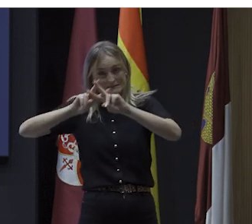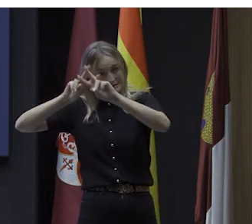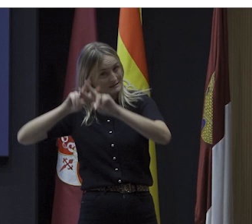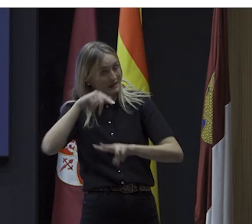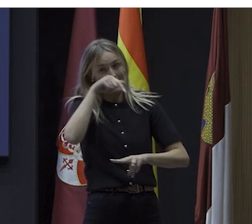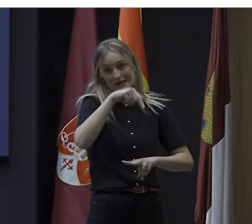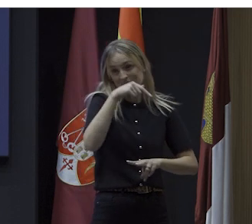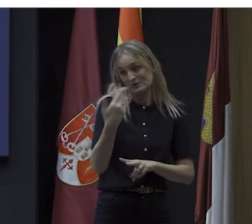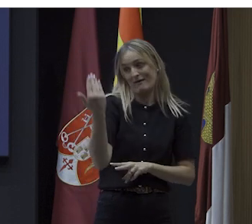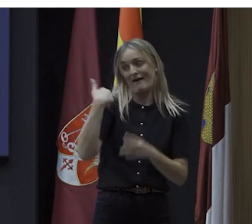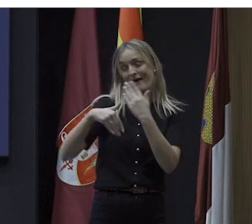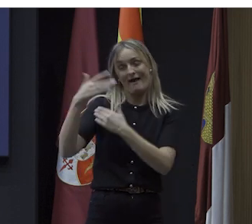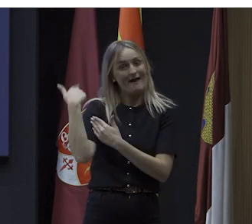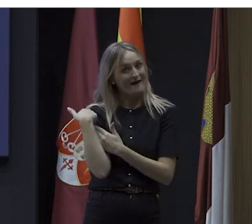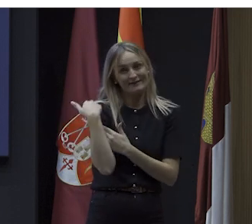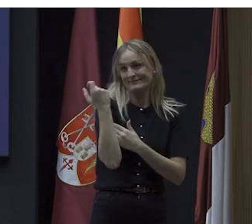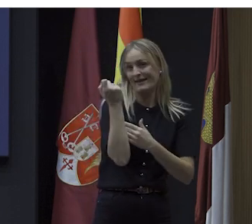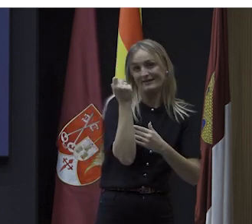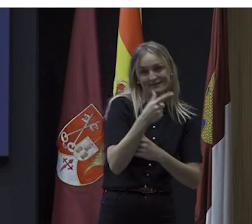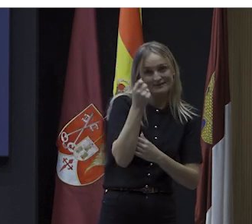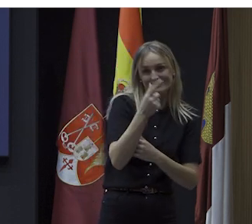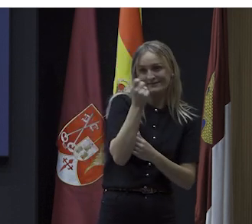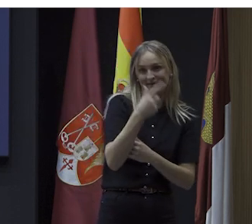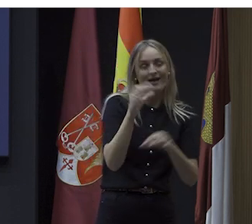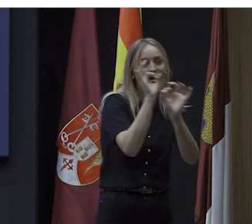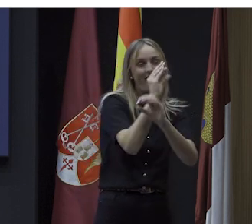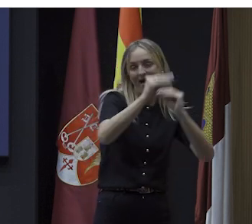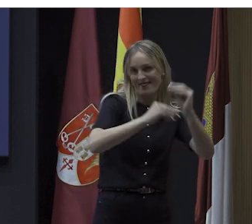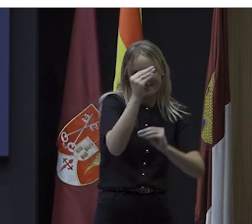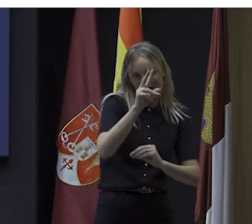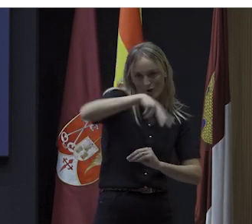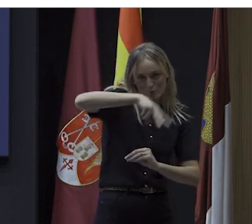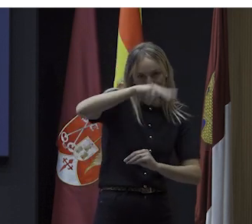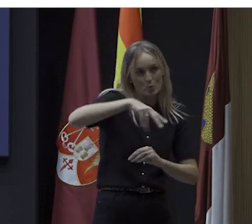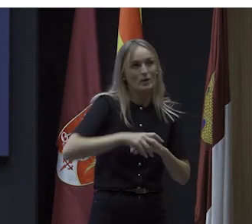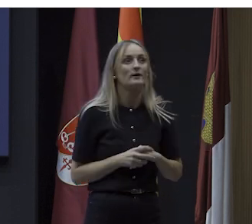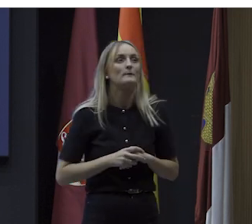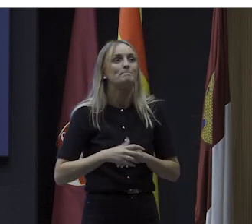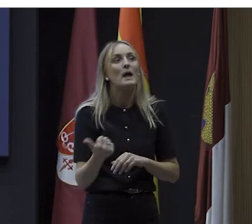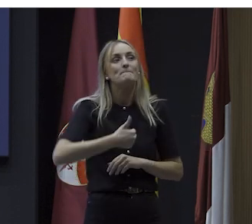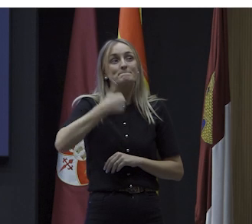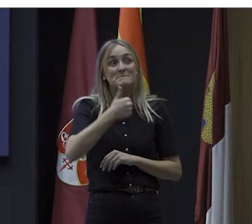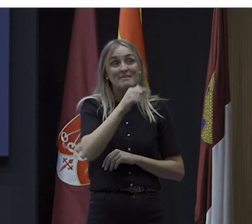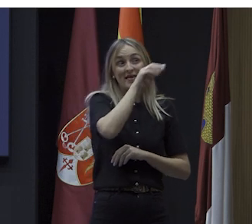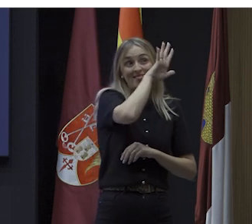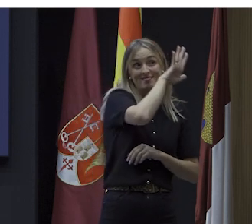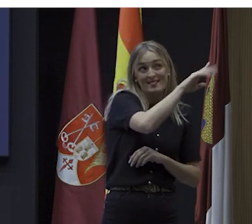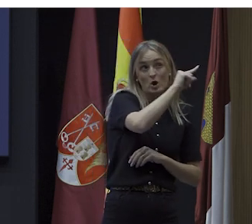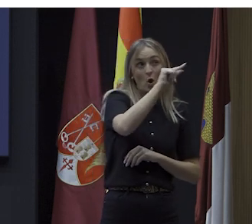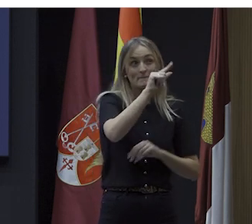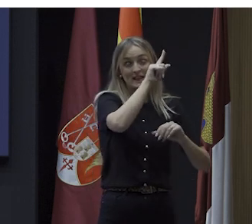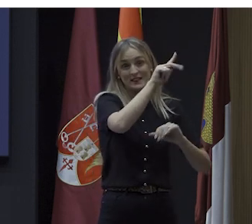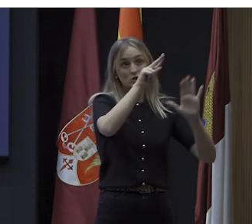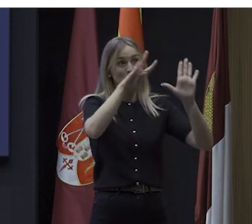científico, no era algo que se hiciera habitualmente. Y se reclutaron más de 5.000 personas de esta ciudad,